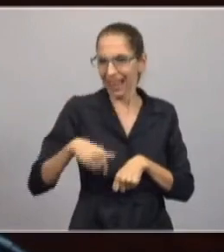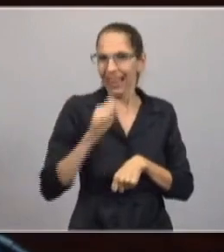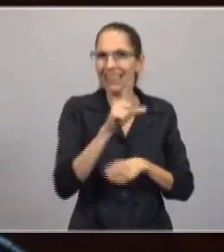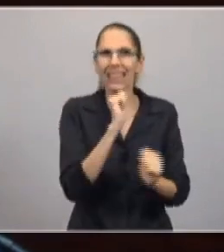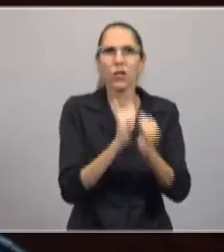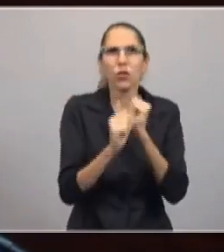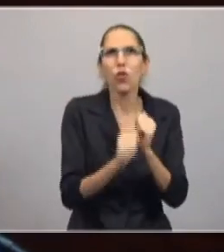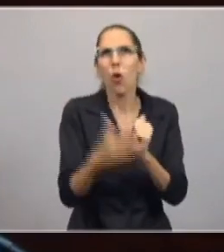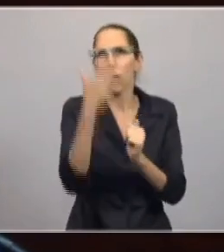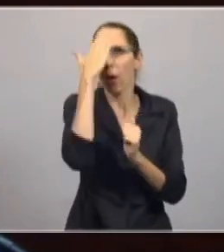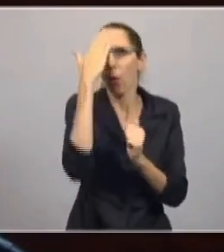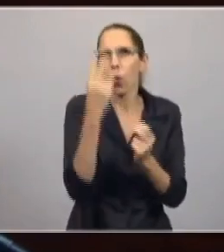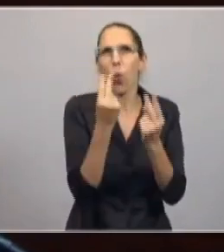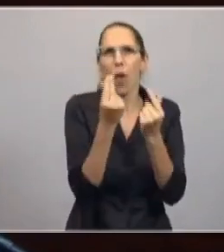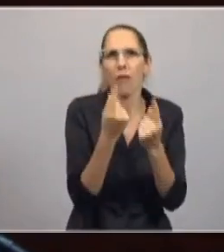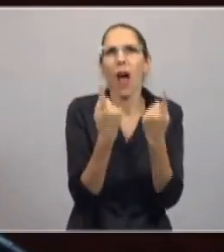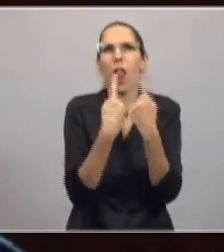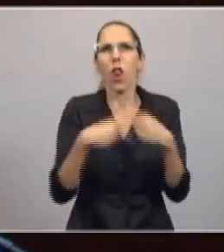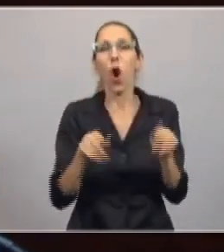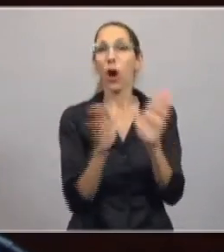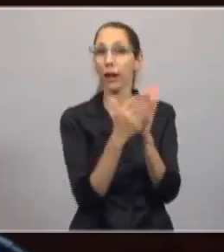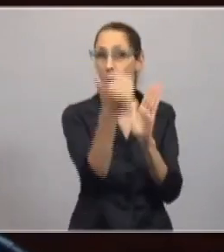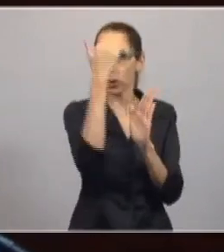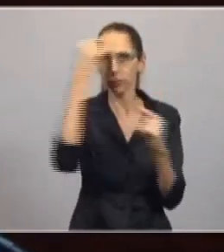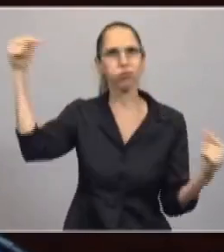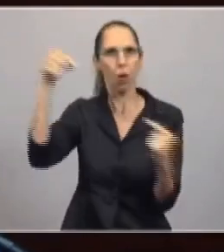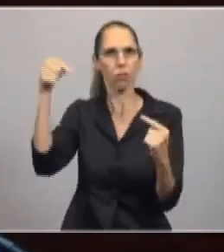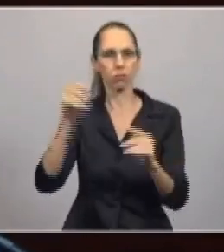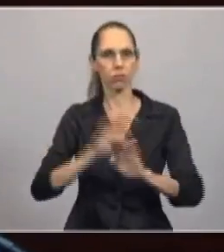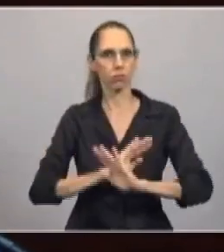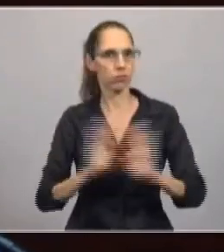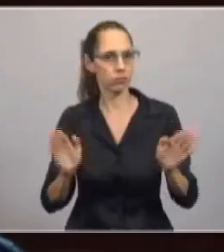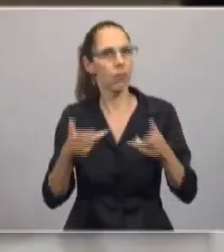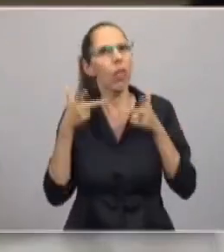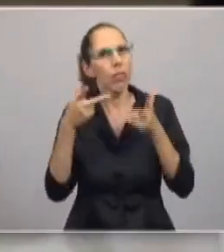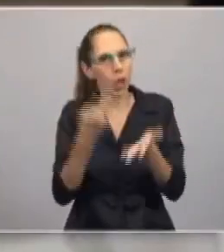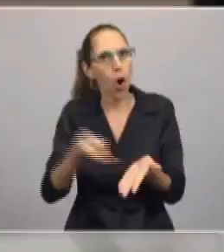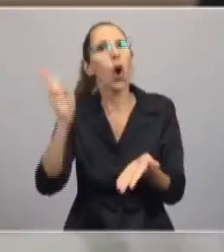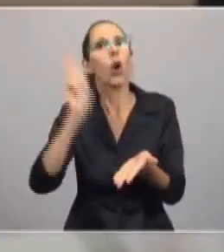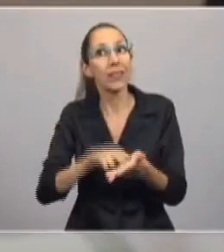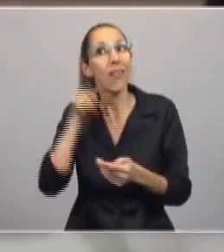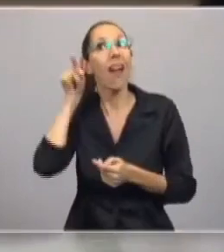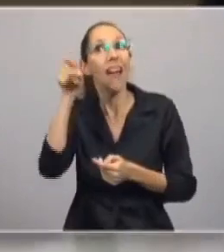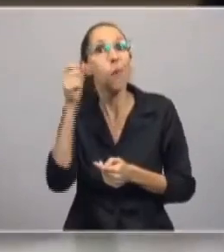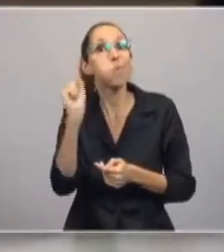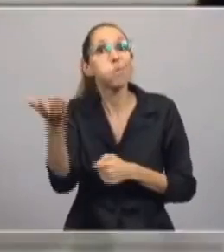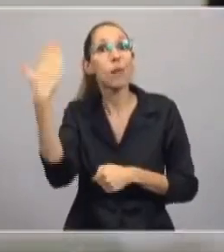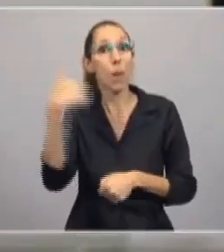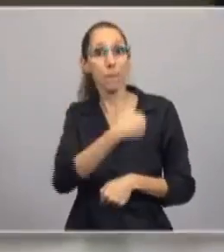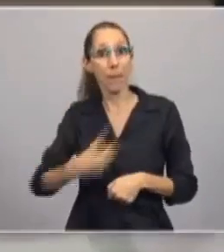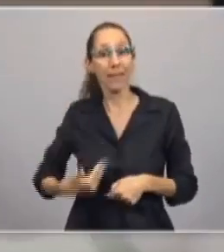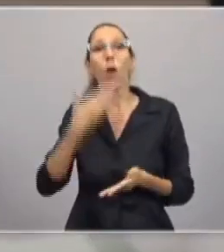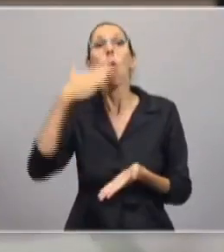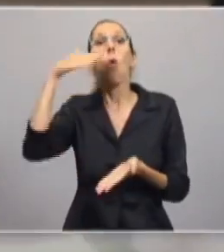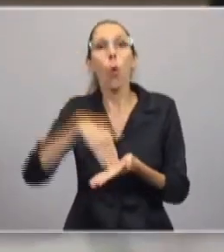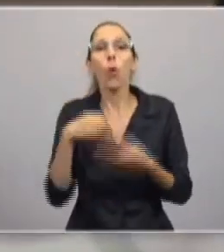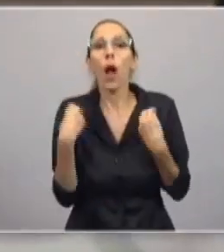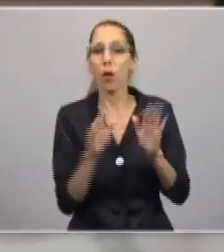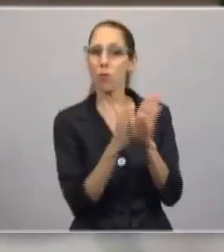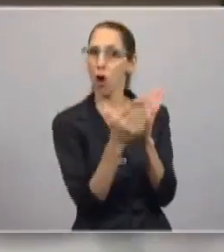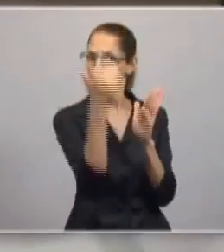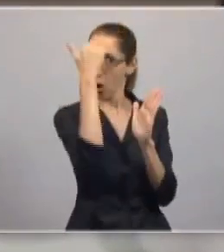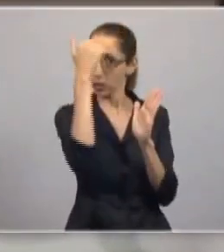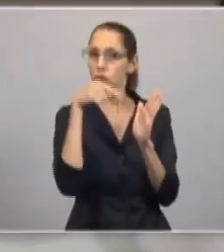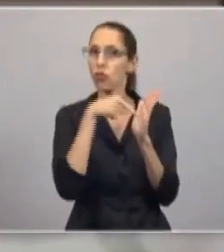cultura, con nuestros valores y con nuestra Constitución Nacional. Repito, juró por una Constitución que garantiza los